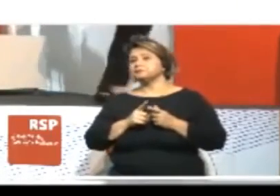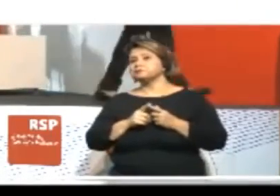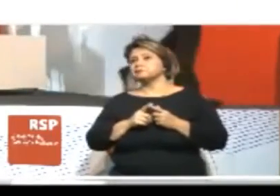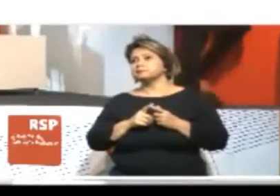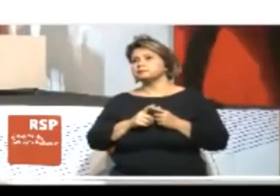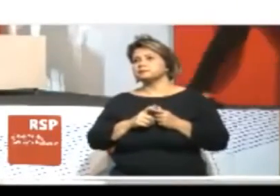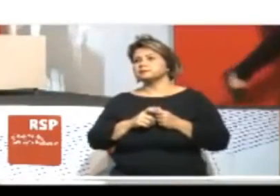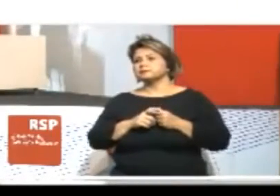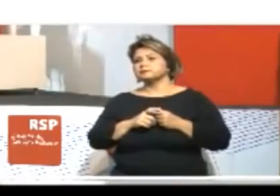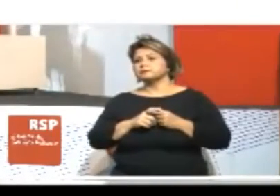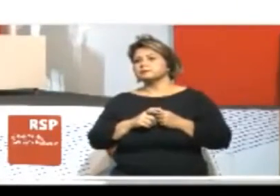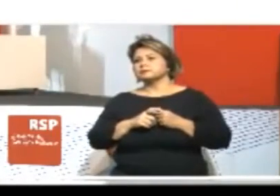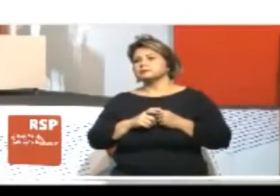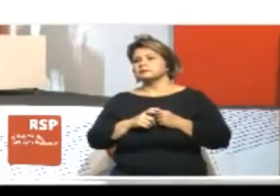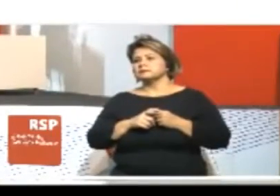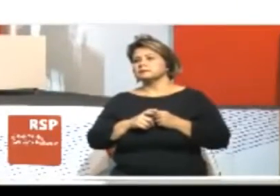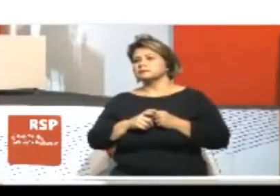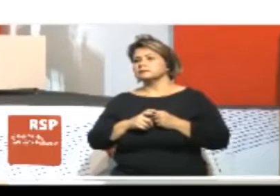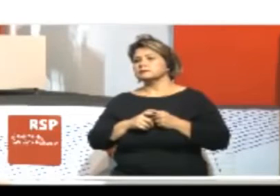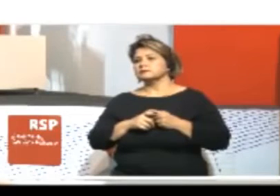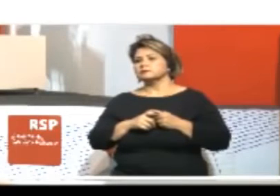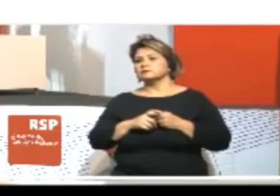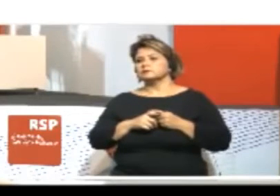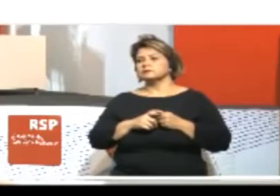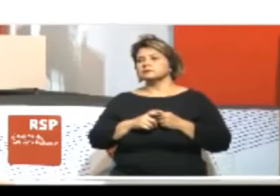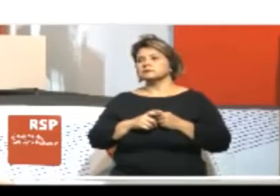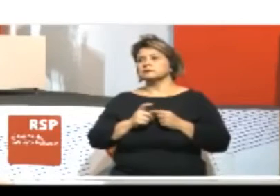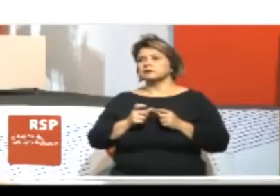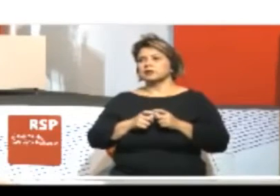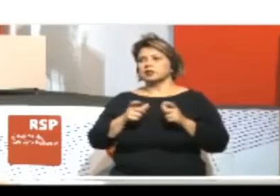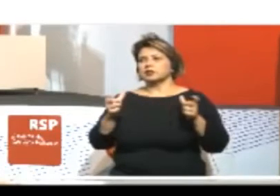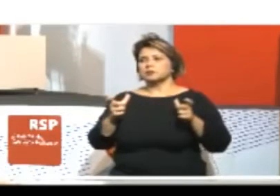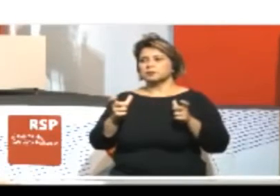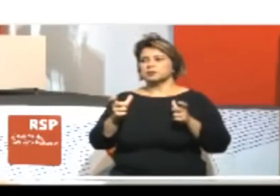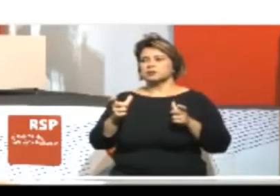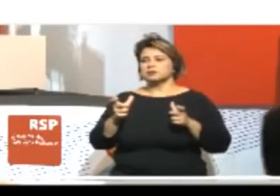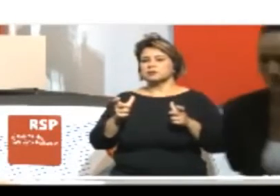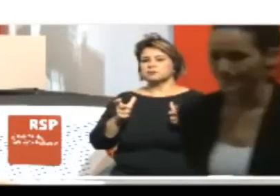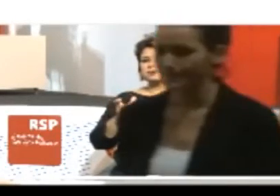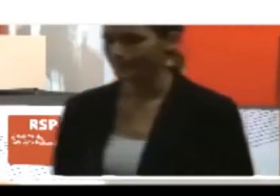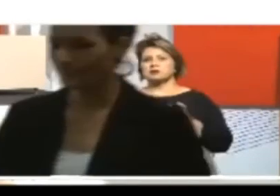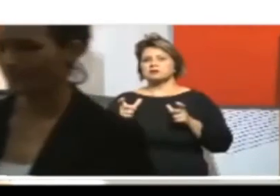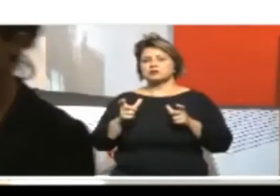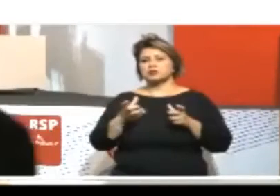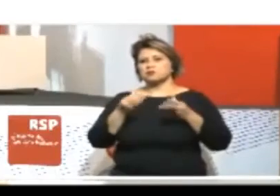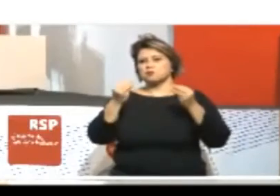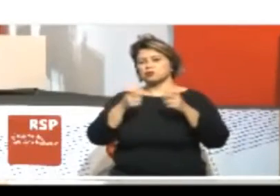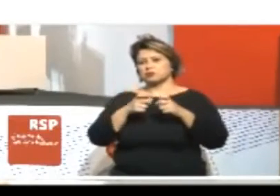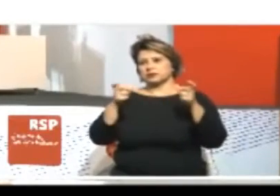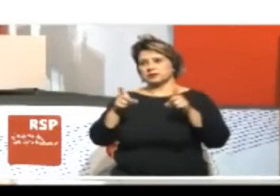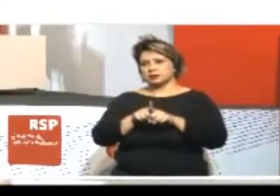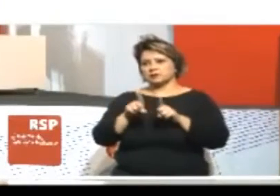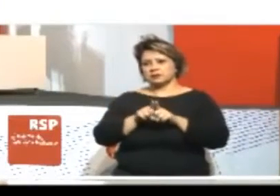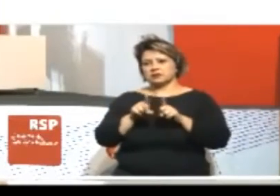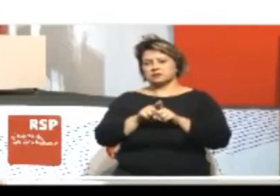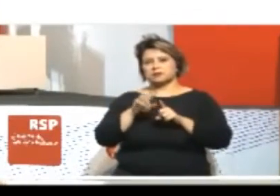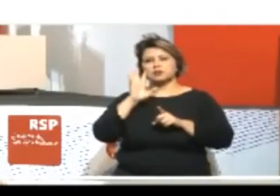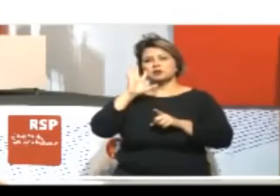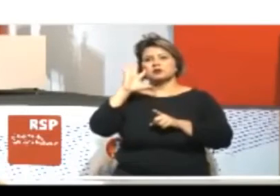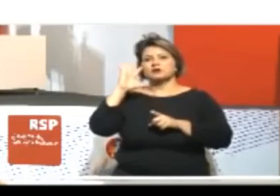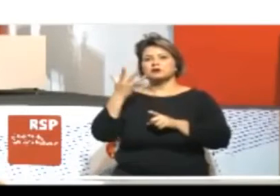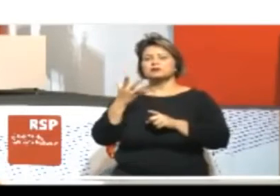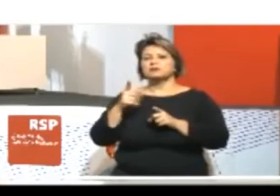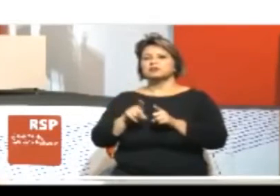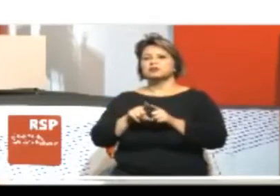el ámbito de pronto no es tan grande, o las consecuencias no serían tan grandes como a nivel estatal. Entonces